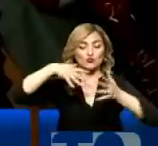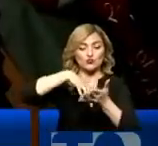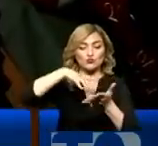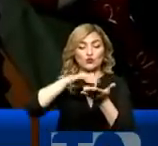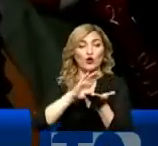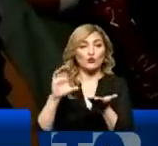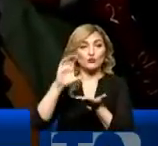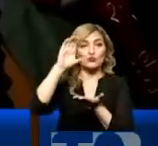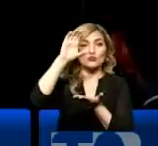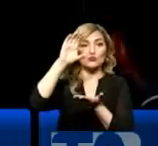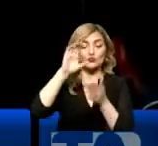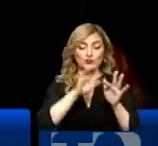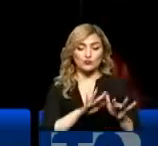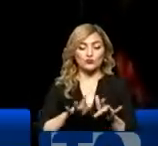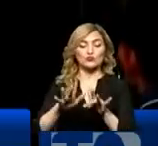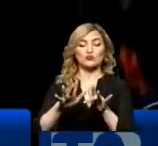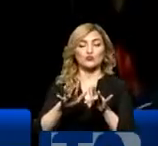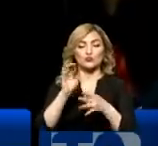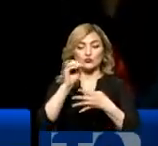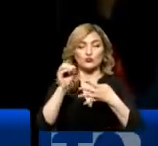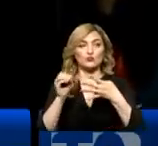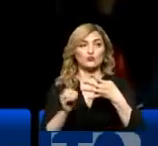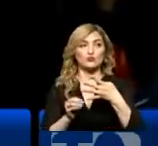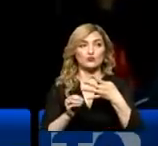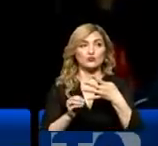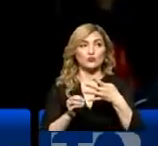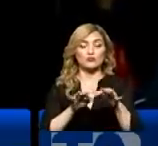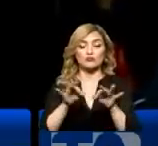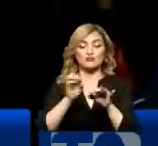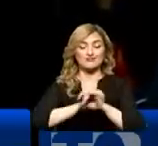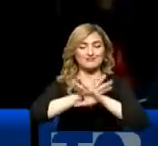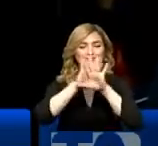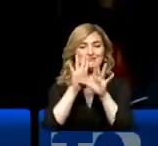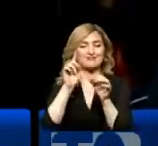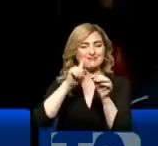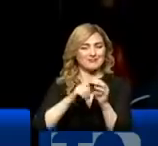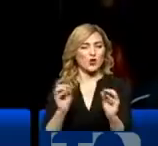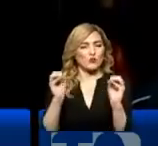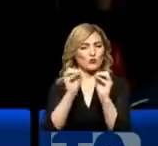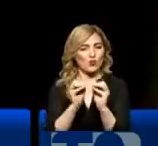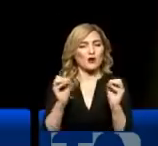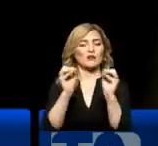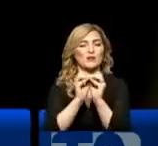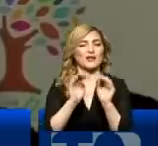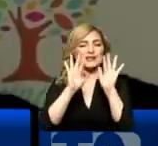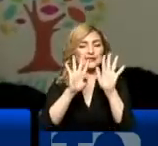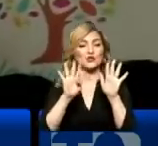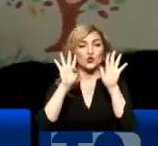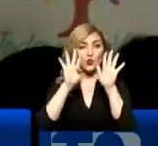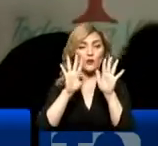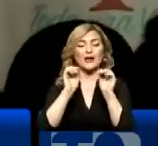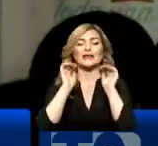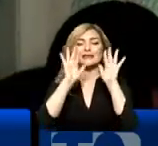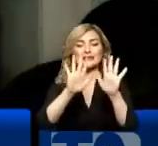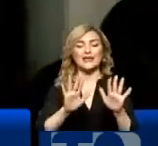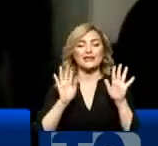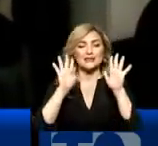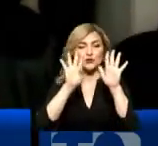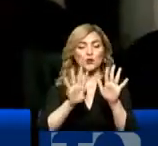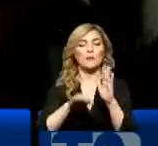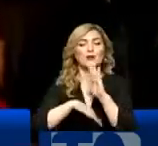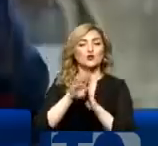estudiantes de colegios y el secretario de Educación Superior, quien aclaró que el incremento de cupos es de 19.000, la mayoría de ellos en